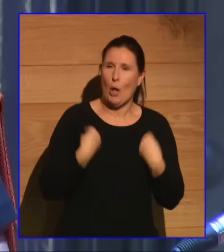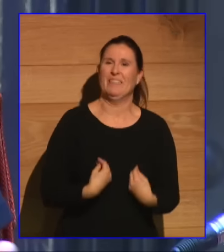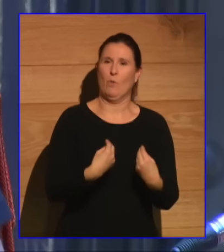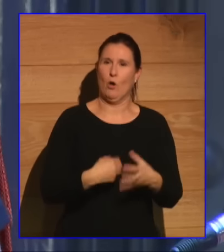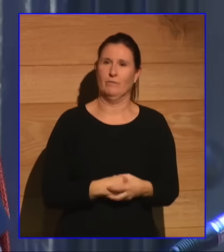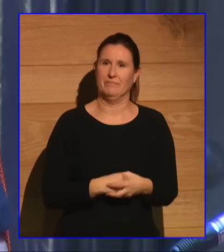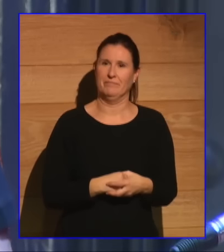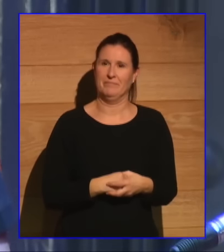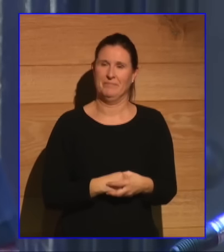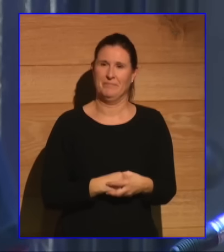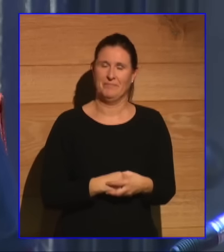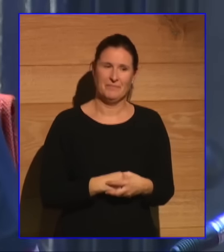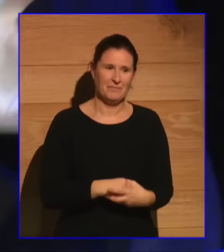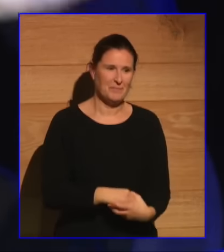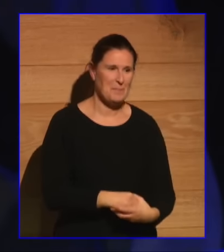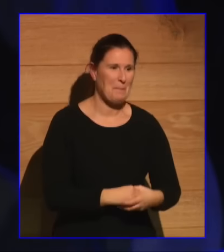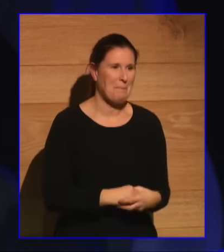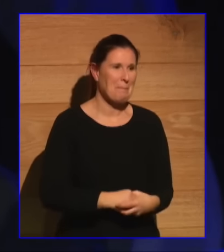¿Qué va a ser? Anda.